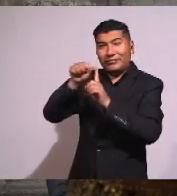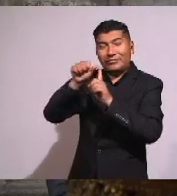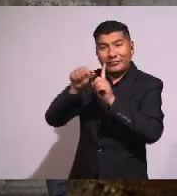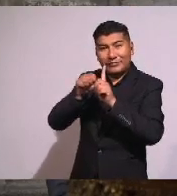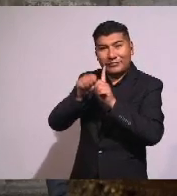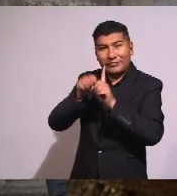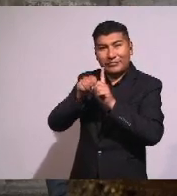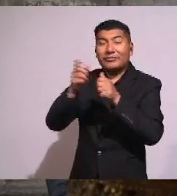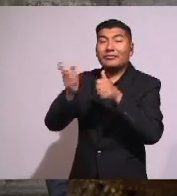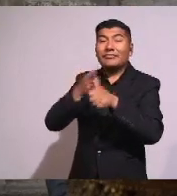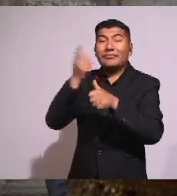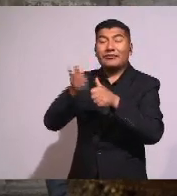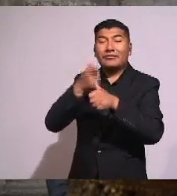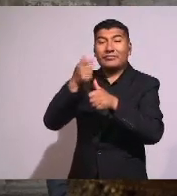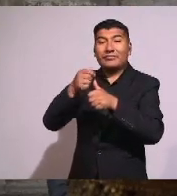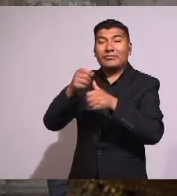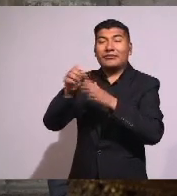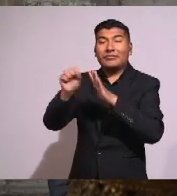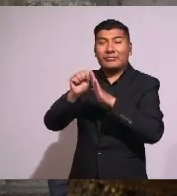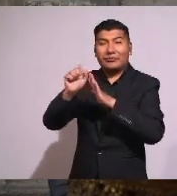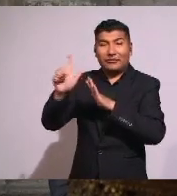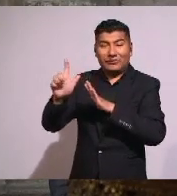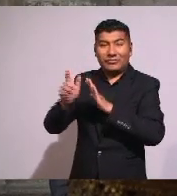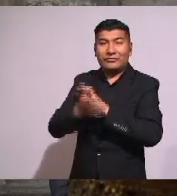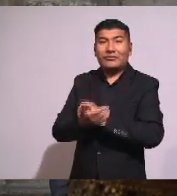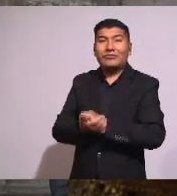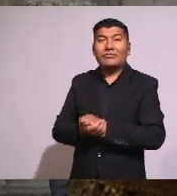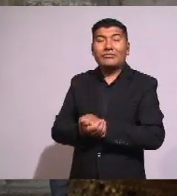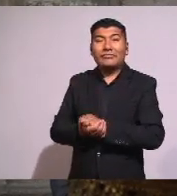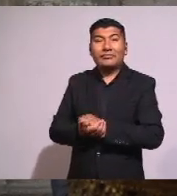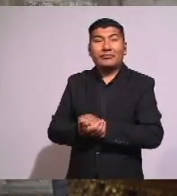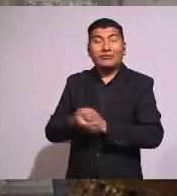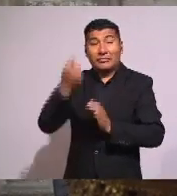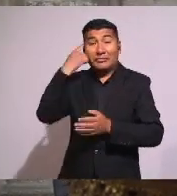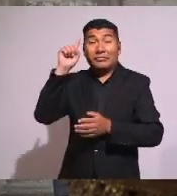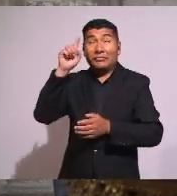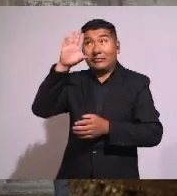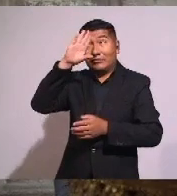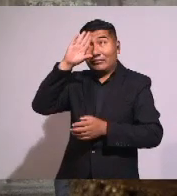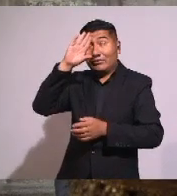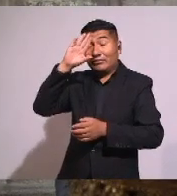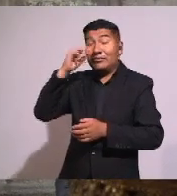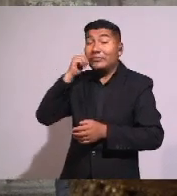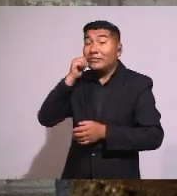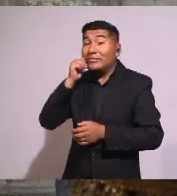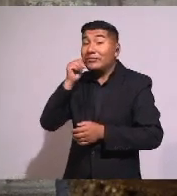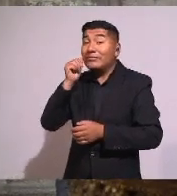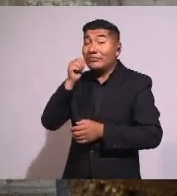en 1 Samuel 1:28. Para ella,